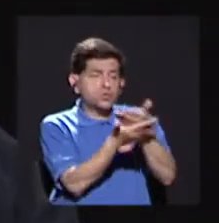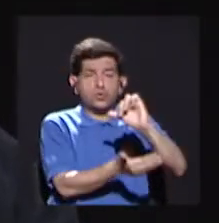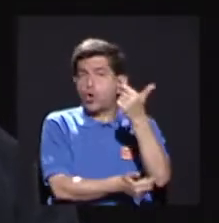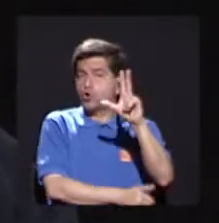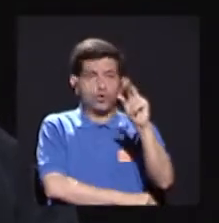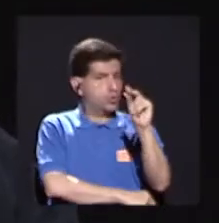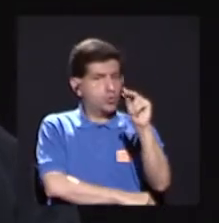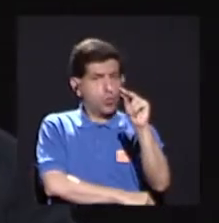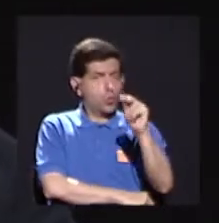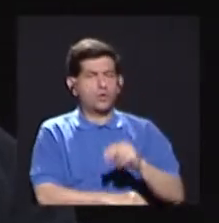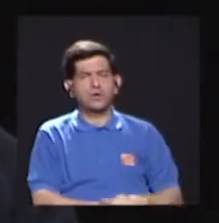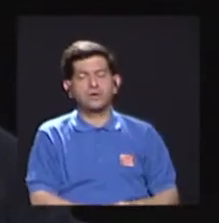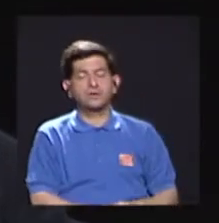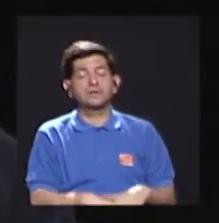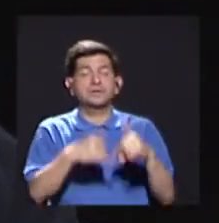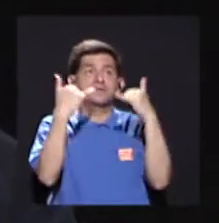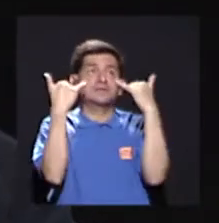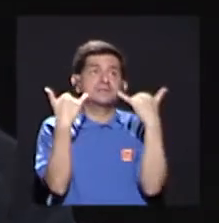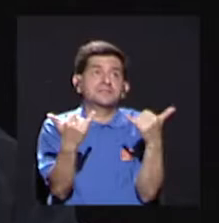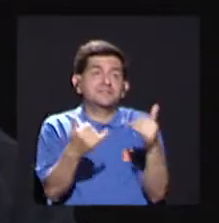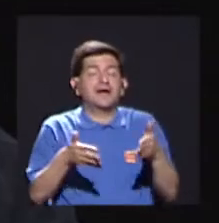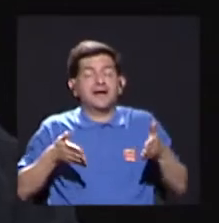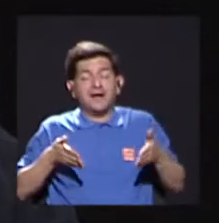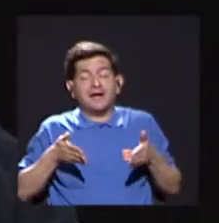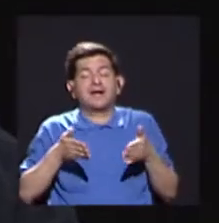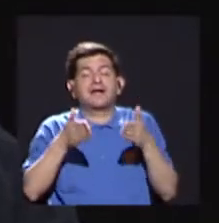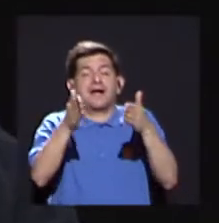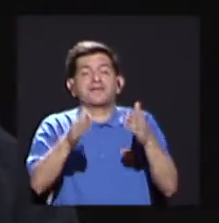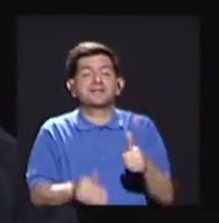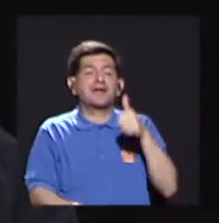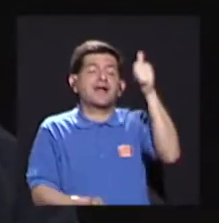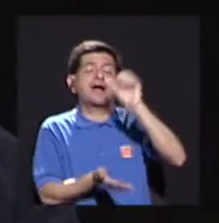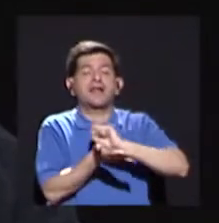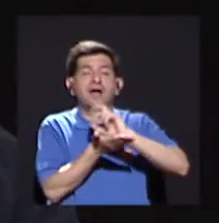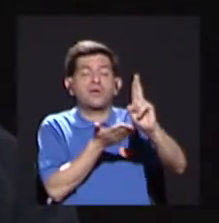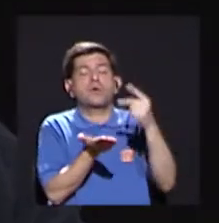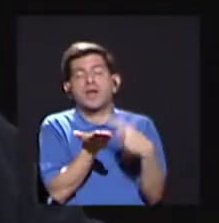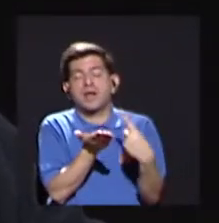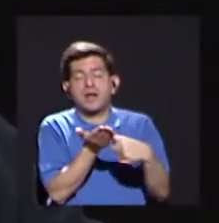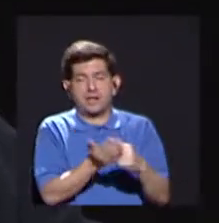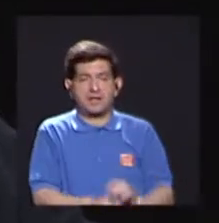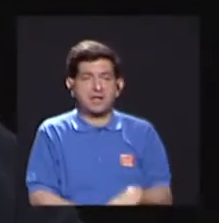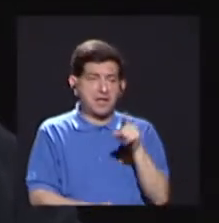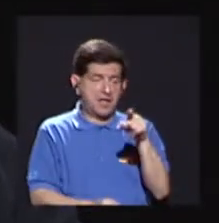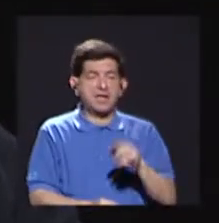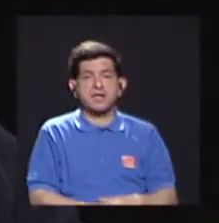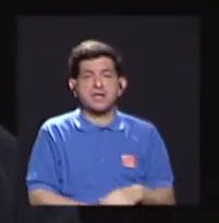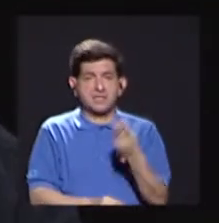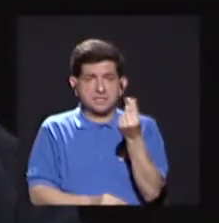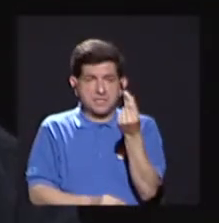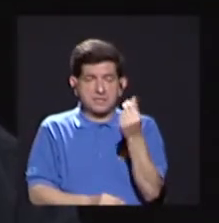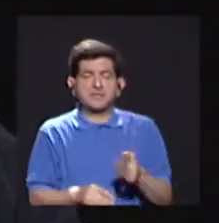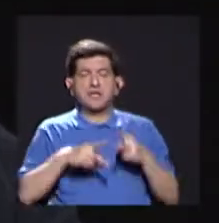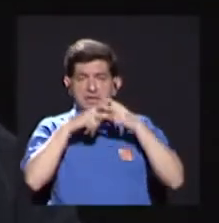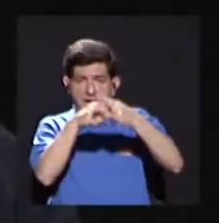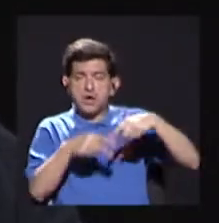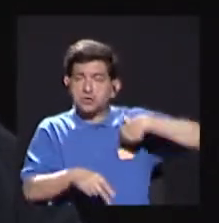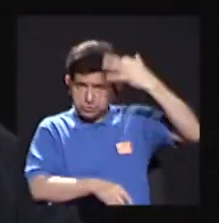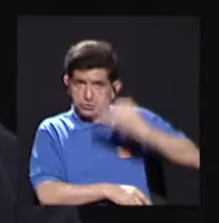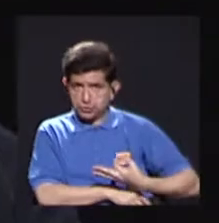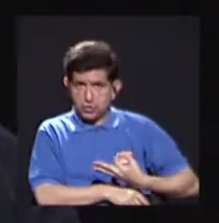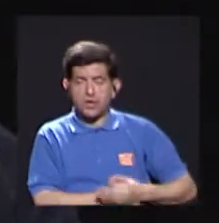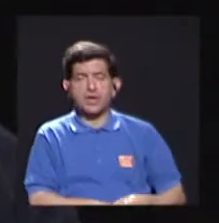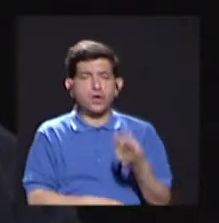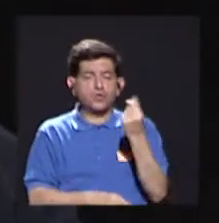la tan traída y llevada a carretera alajuela san ramón saldrá con un conformó y un fideicomiso espero yo de